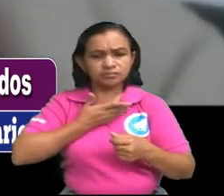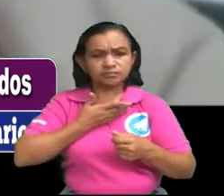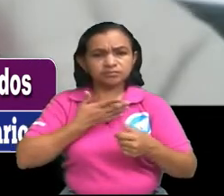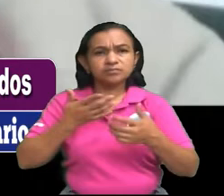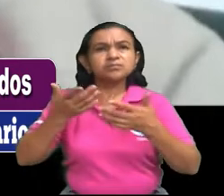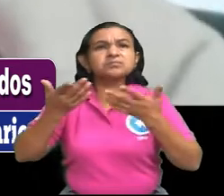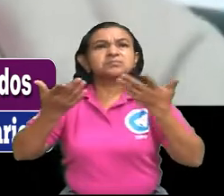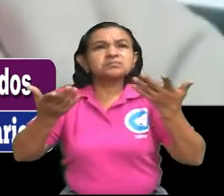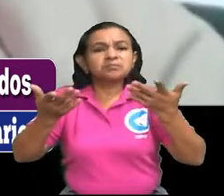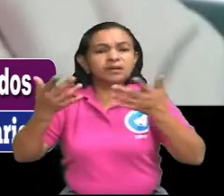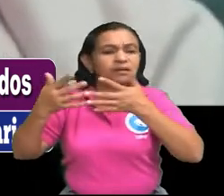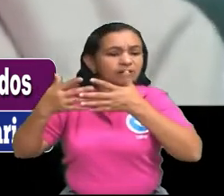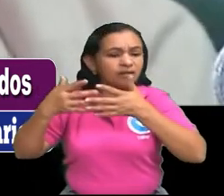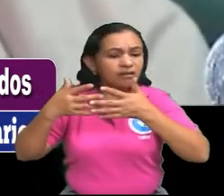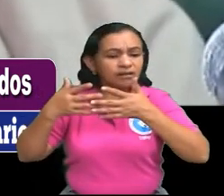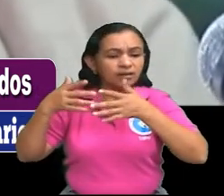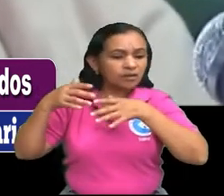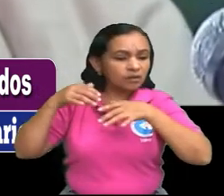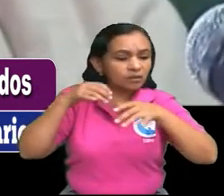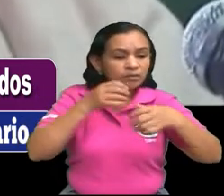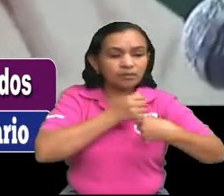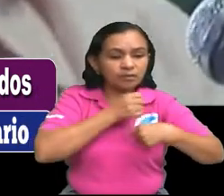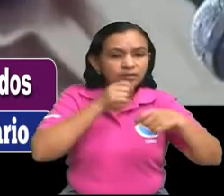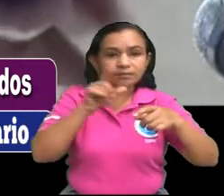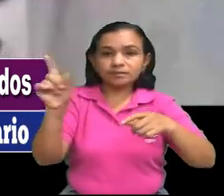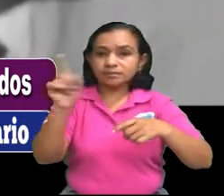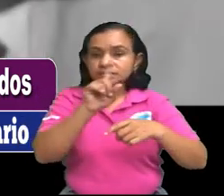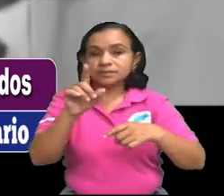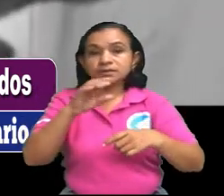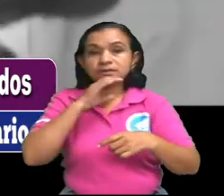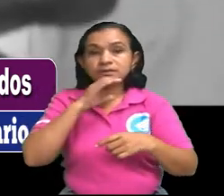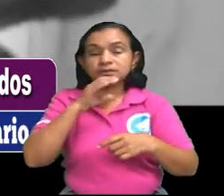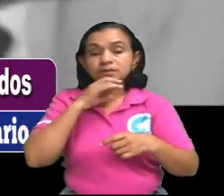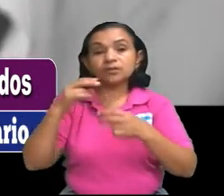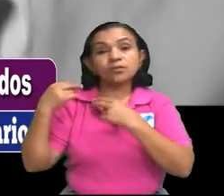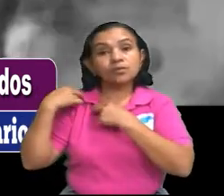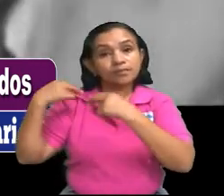intervenciones militares. O sea, vos ves que las misiones de Cuba son misiones